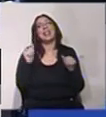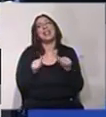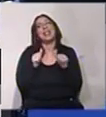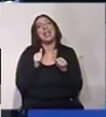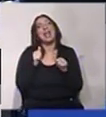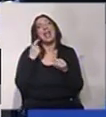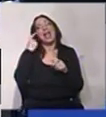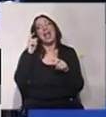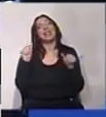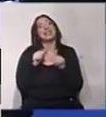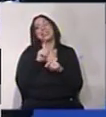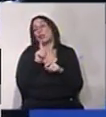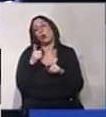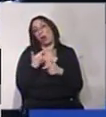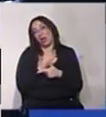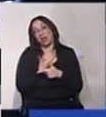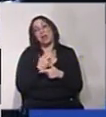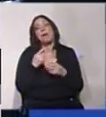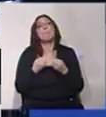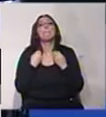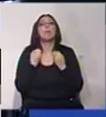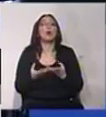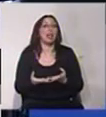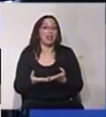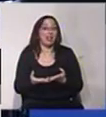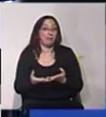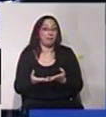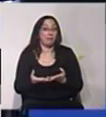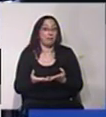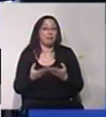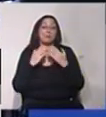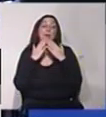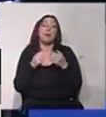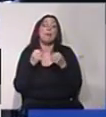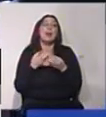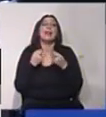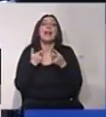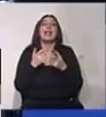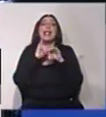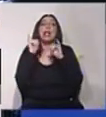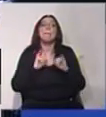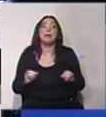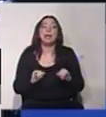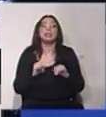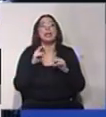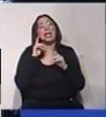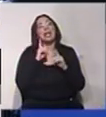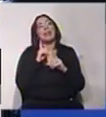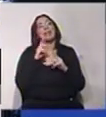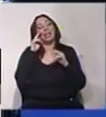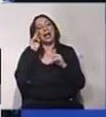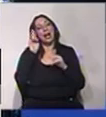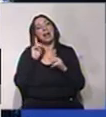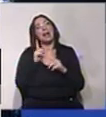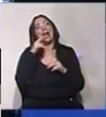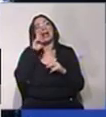la tenía. Luego es el por qué y la persona y generar esperanzas y ser muy respetuoso, porque eso